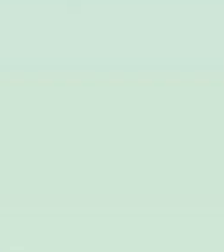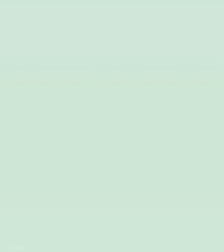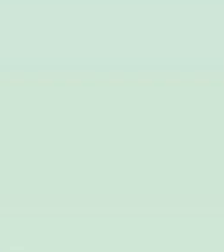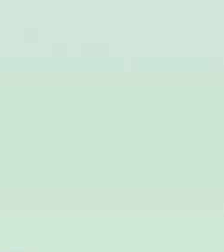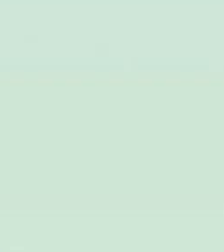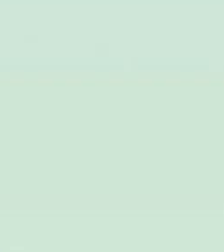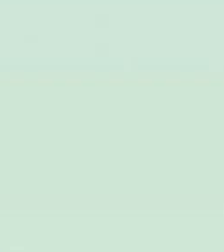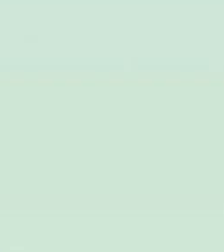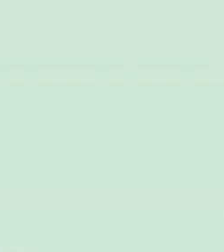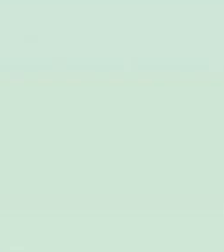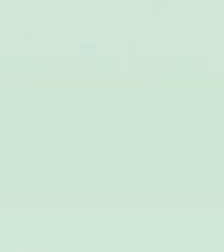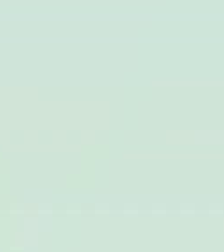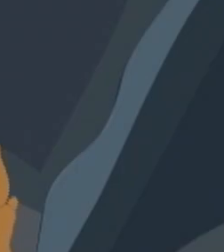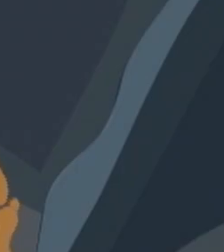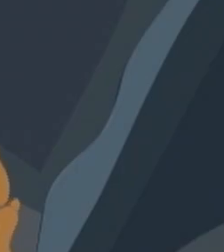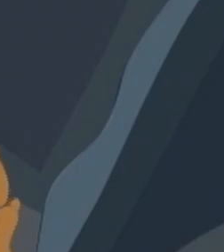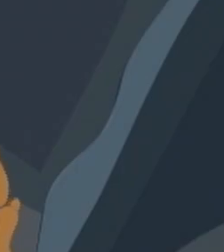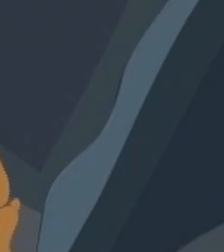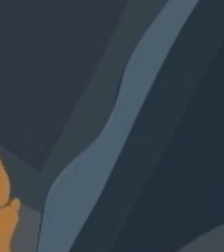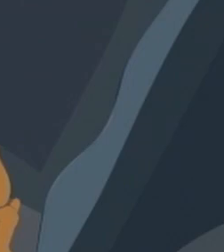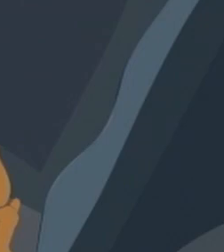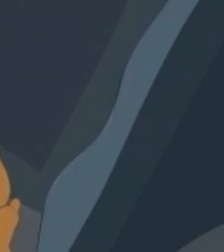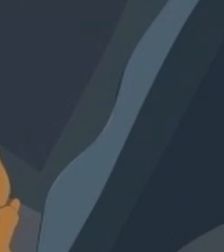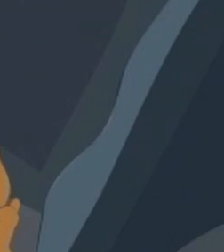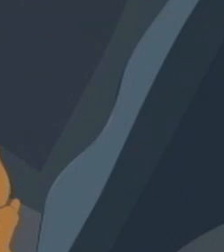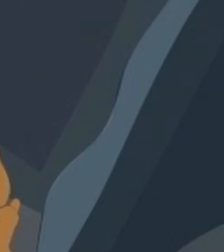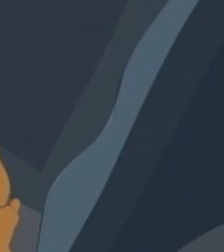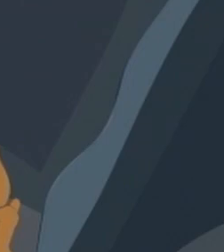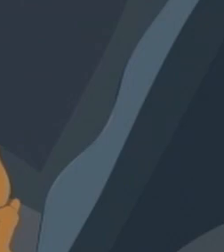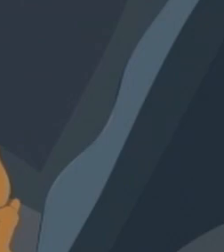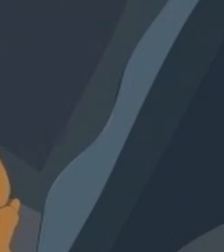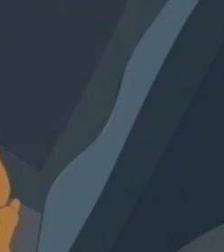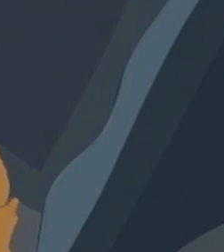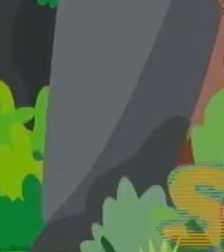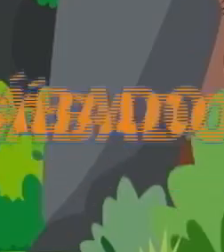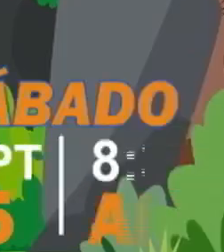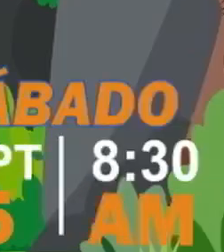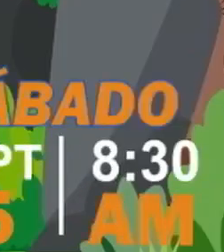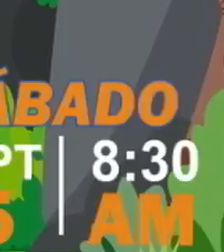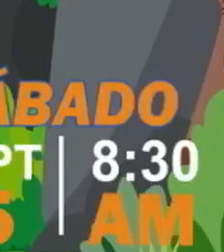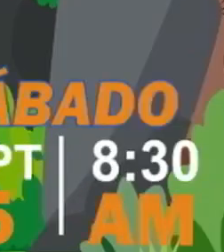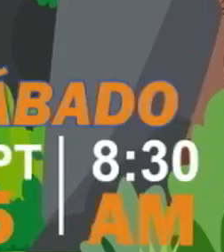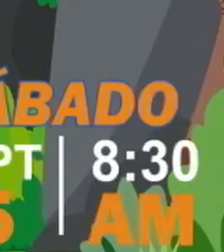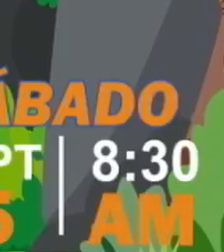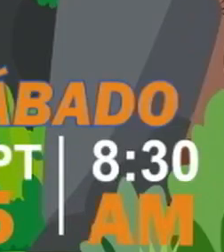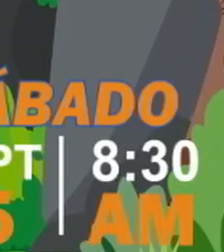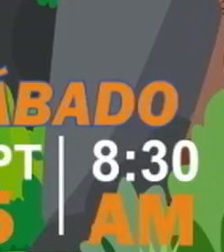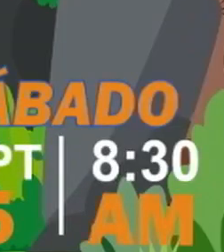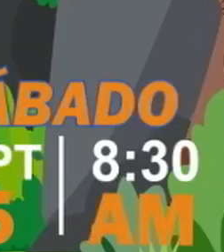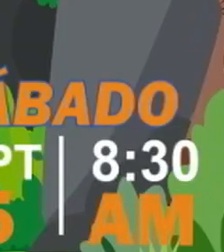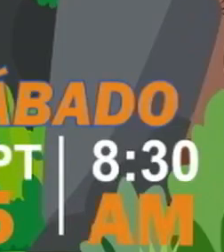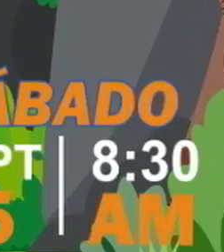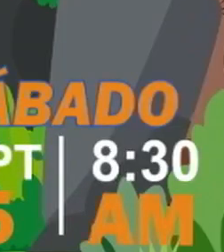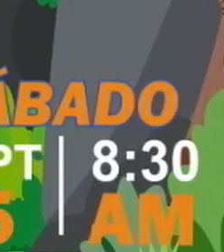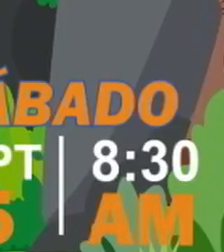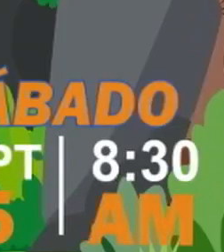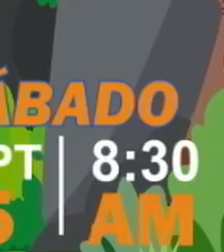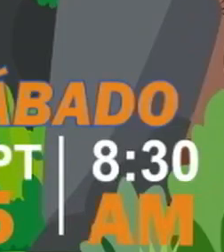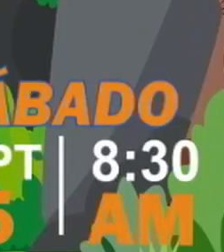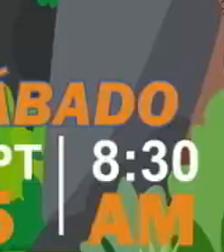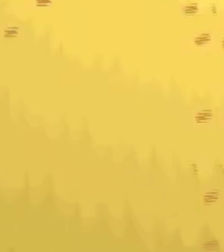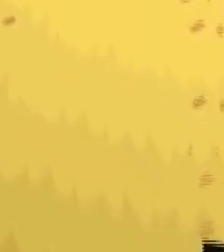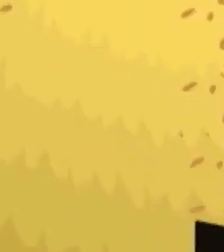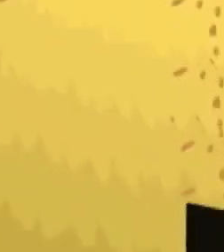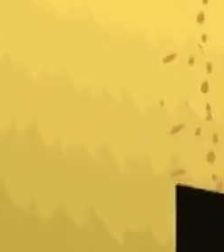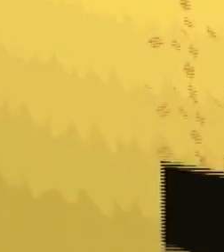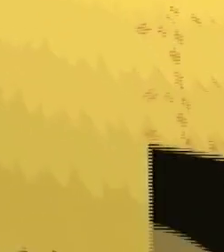hacer con los proyectos que nos dejó la maestra. ¡Es la Isla del Coco! Este sábado 5 de septiembre a las 8:30